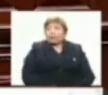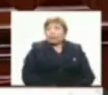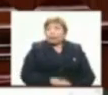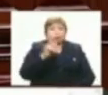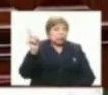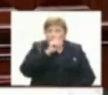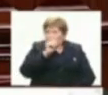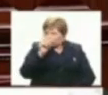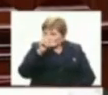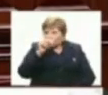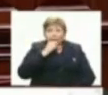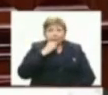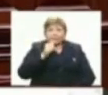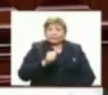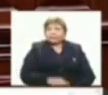No lo es.